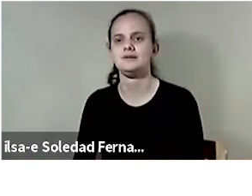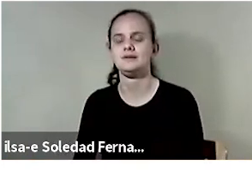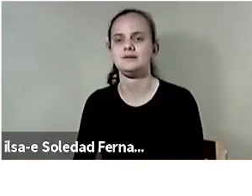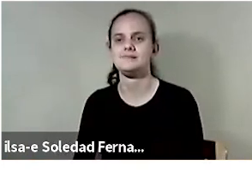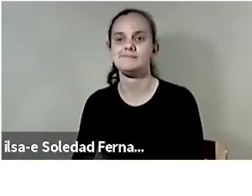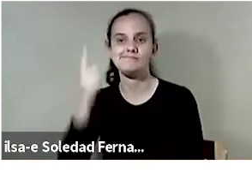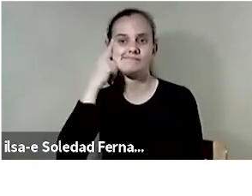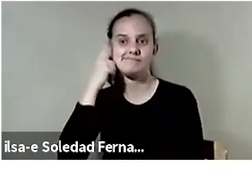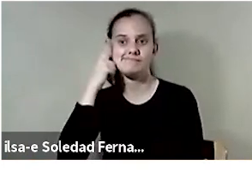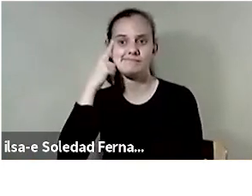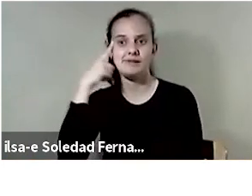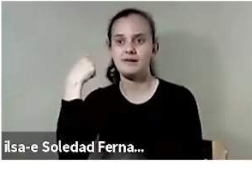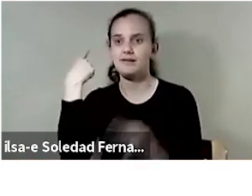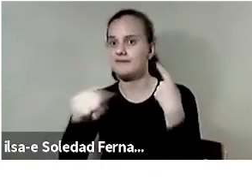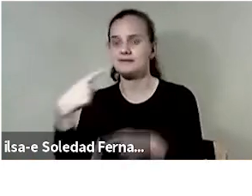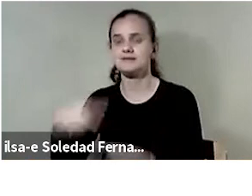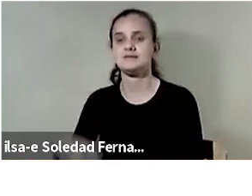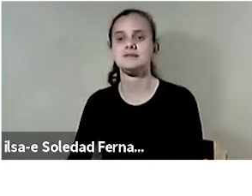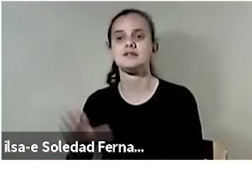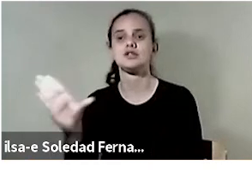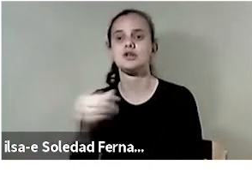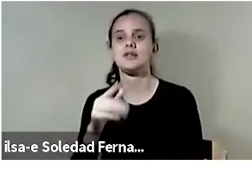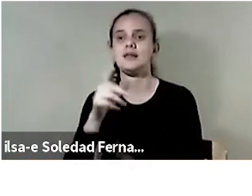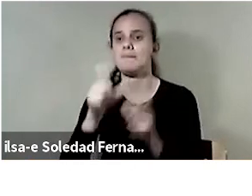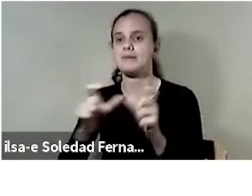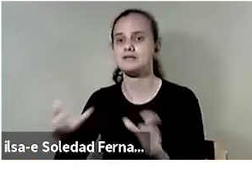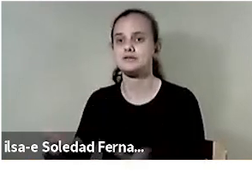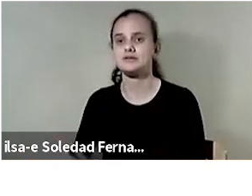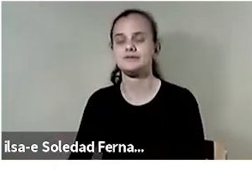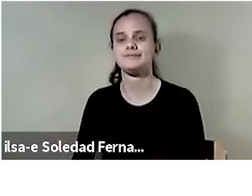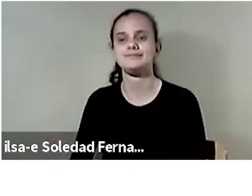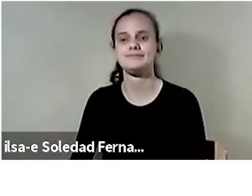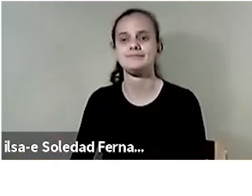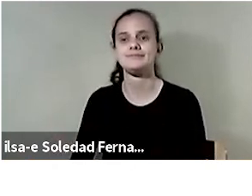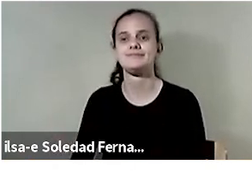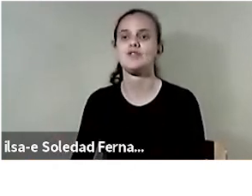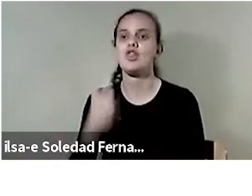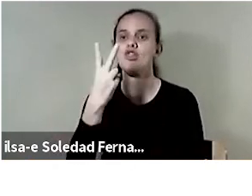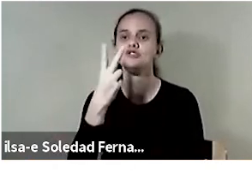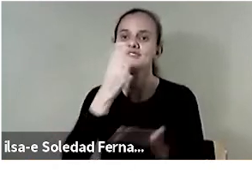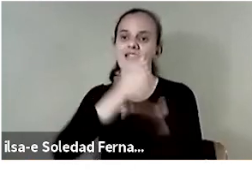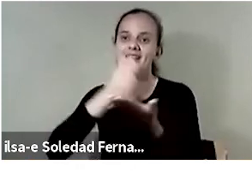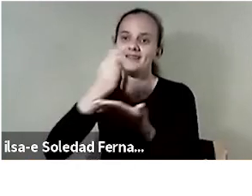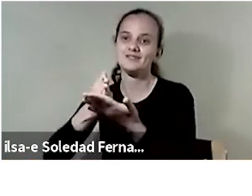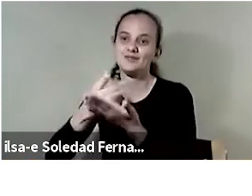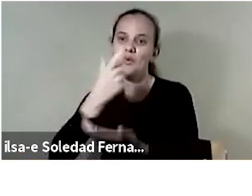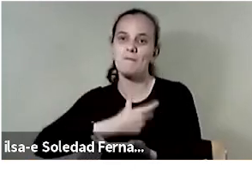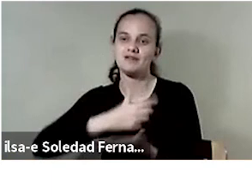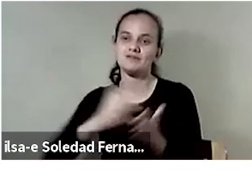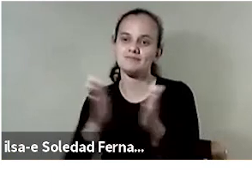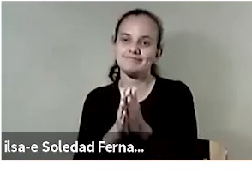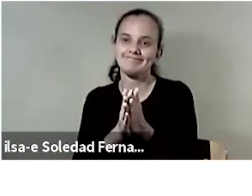es la orientada a educación, y sí, es fundamental que empecemos a pensar en la diversidad y acercar la educación a todas las